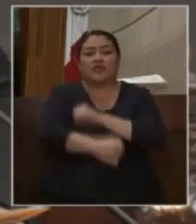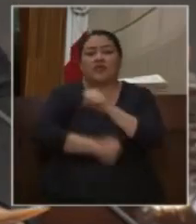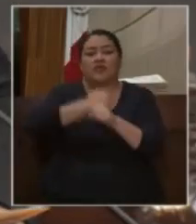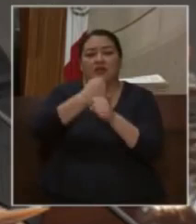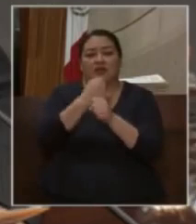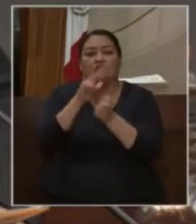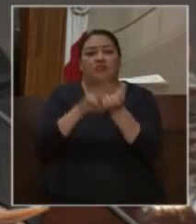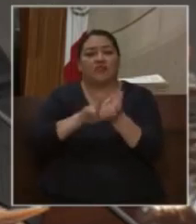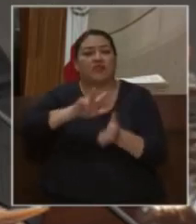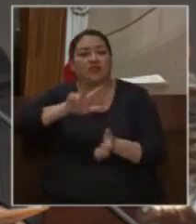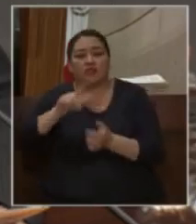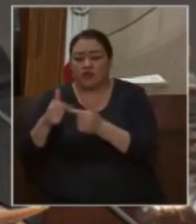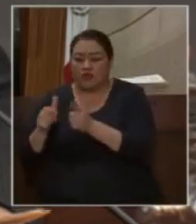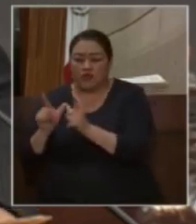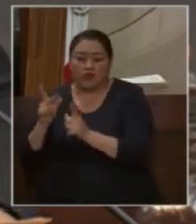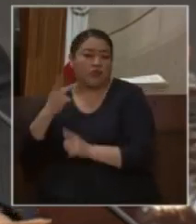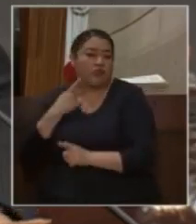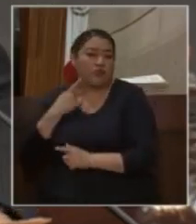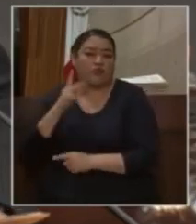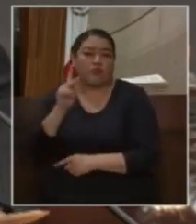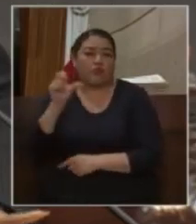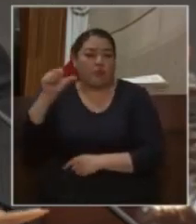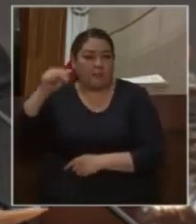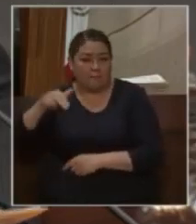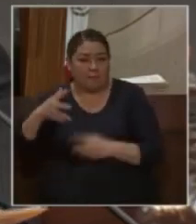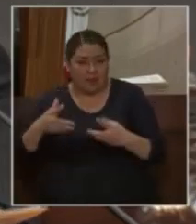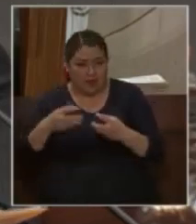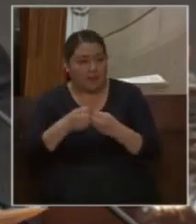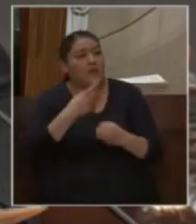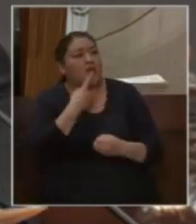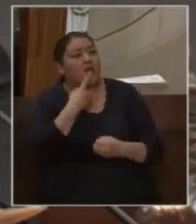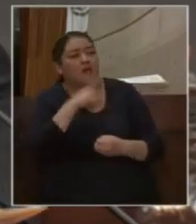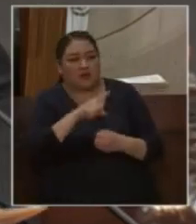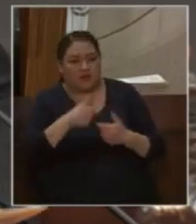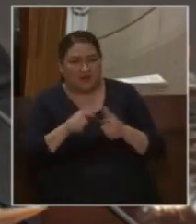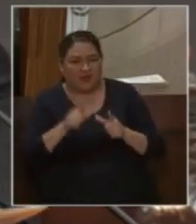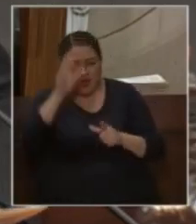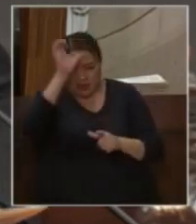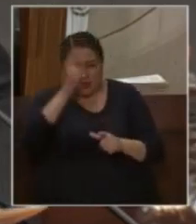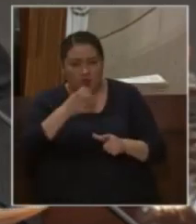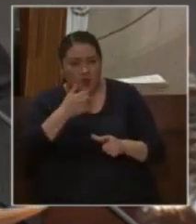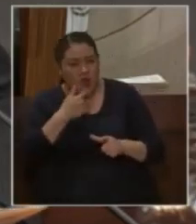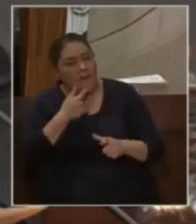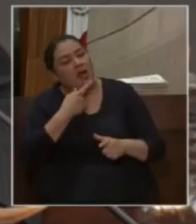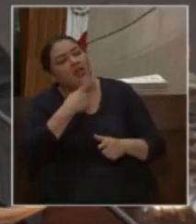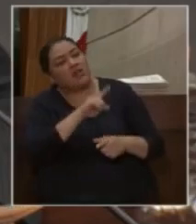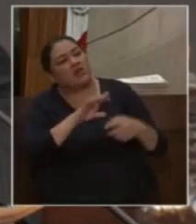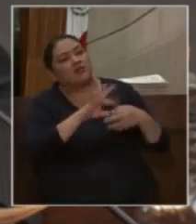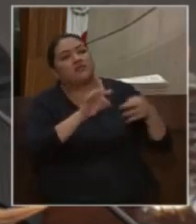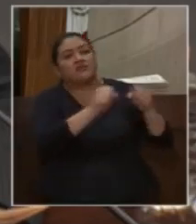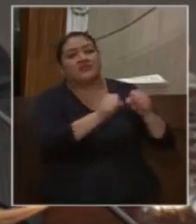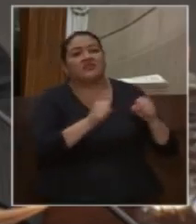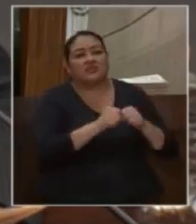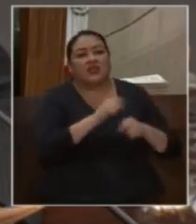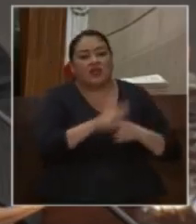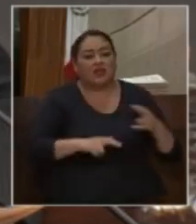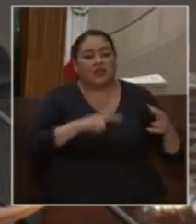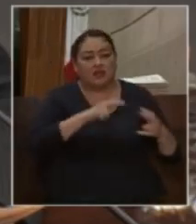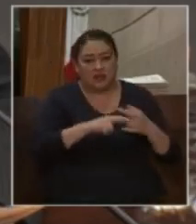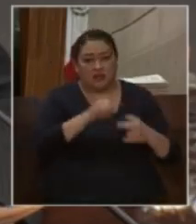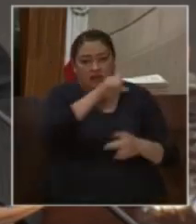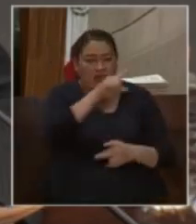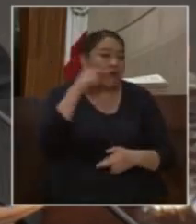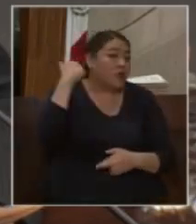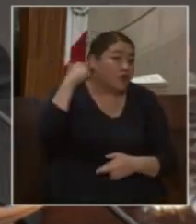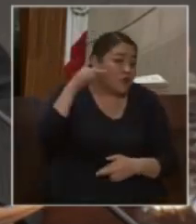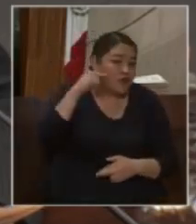año, promovido por el Partido Acción Nacional y la coalición Por Chihuahua al Frente, en contra de la sentencia dictada por la Sala Regional Guadalajara,